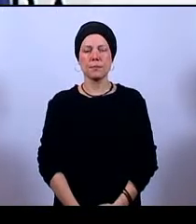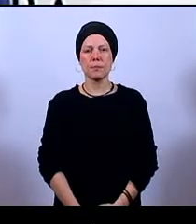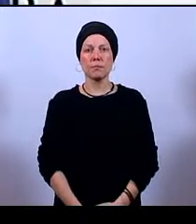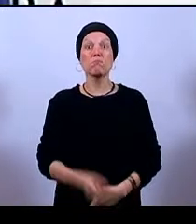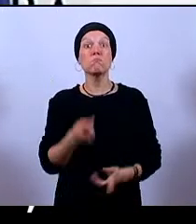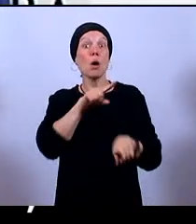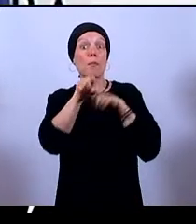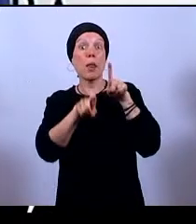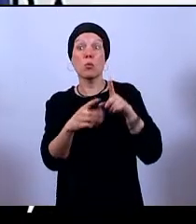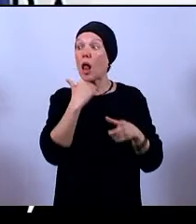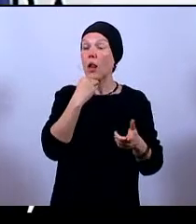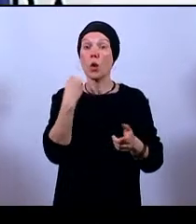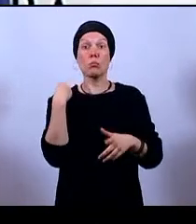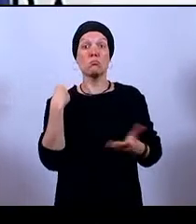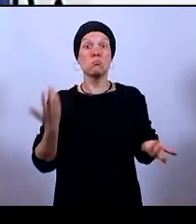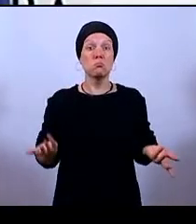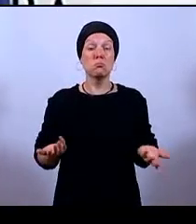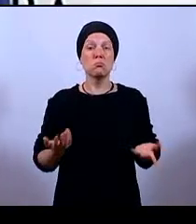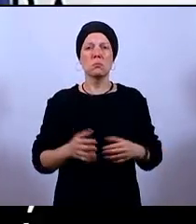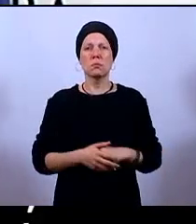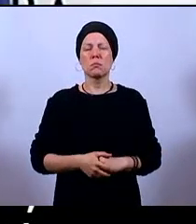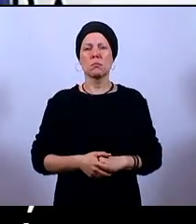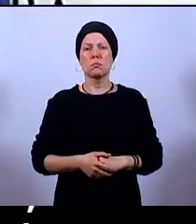¿Alguna pregunta?